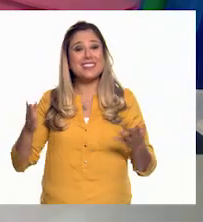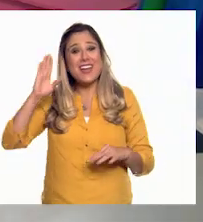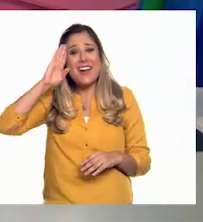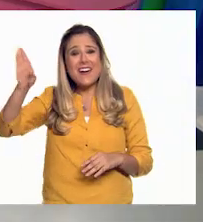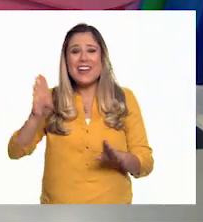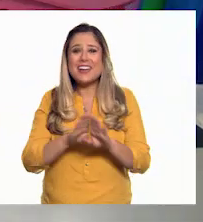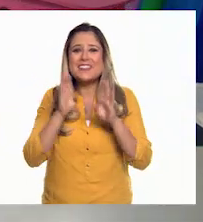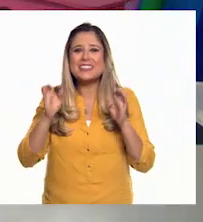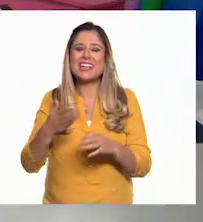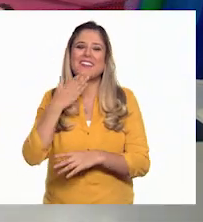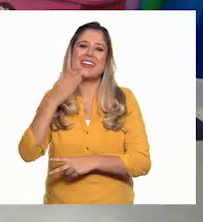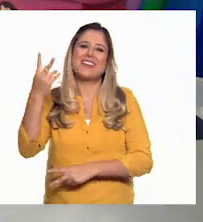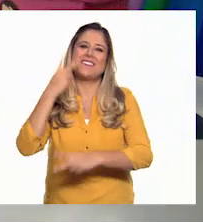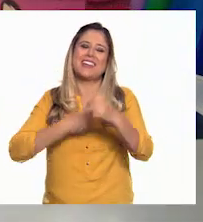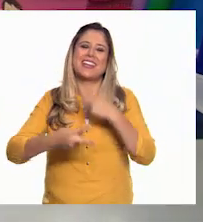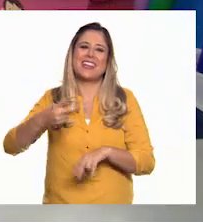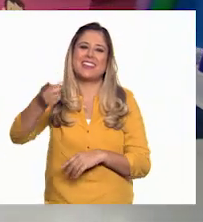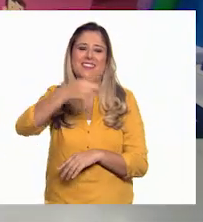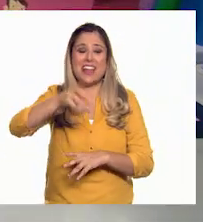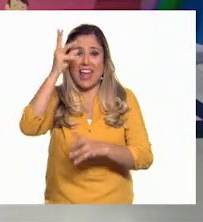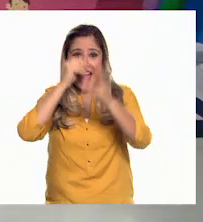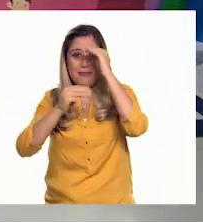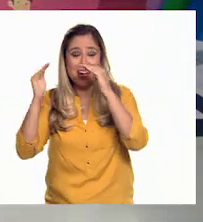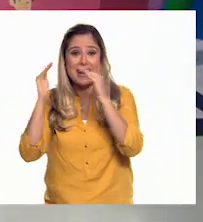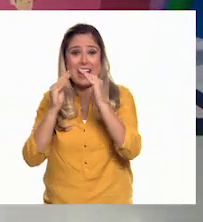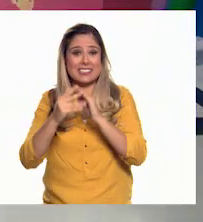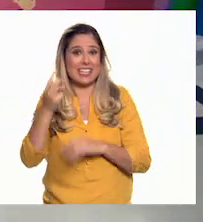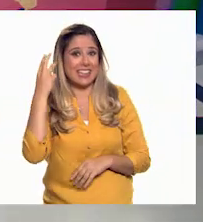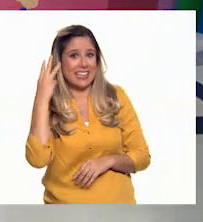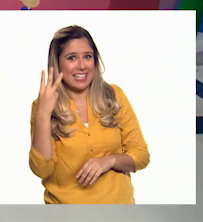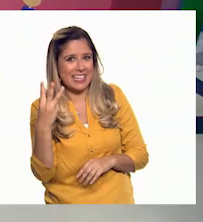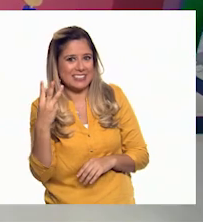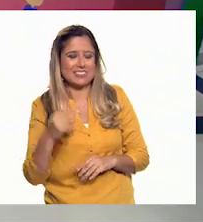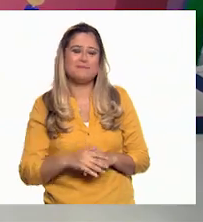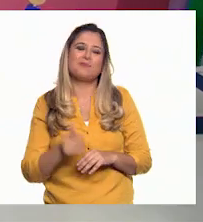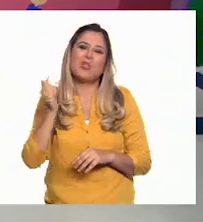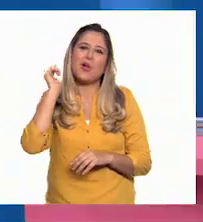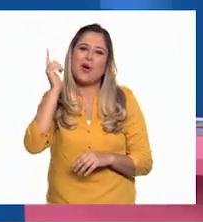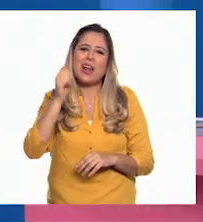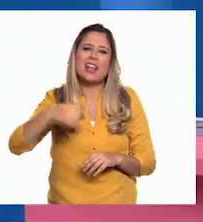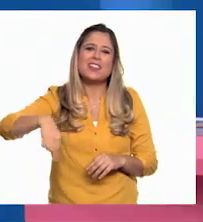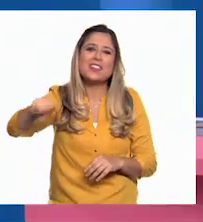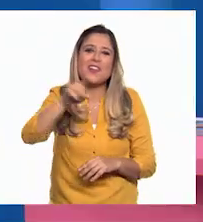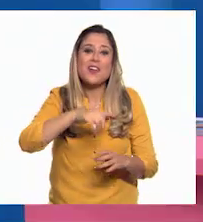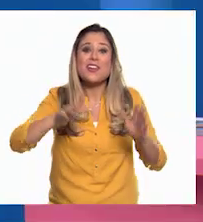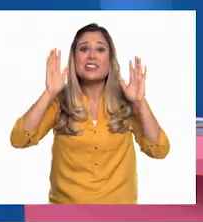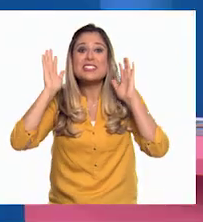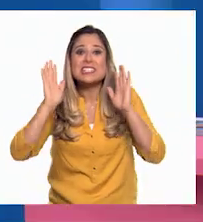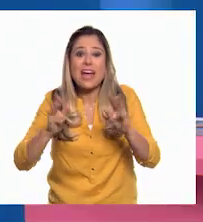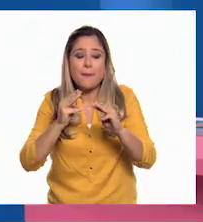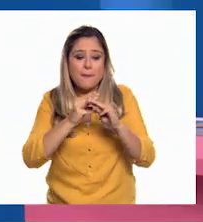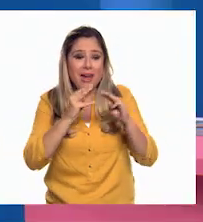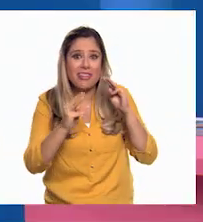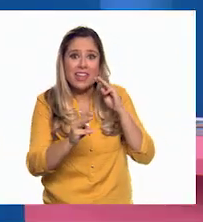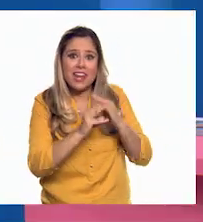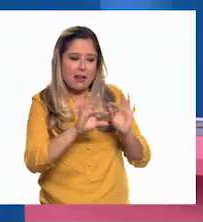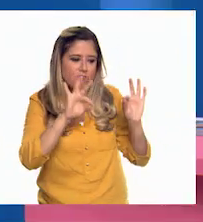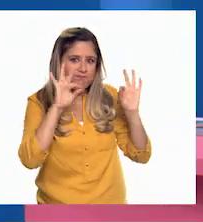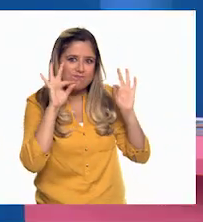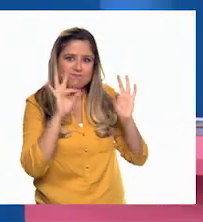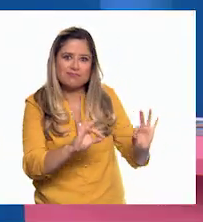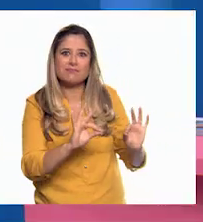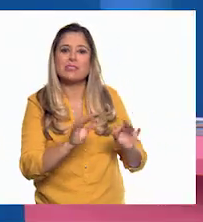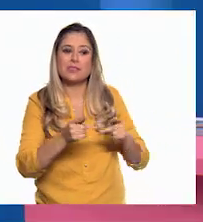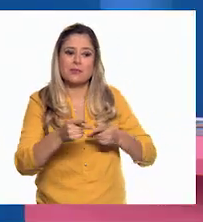Hola, ¿cómo están? Bienvenidos y bienvenidas a Aprende en Casa 3. Y espero que ya estén con todo su material listo porque el día de hoy vamos